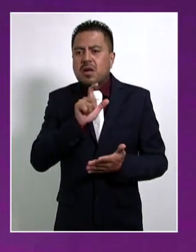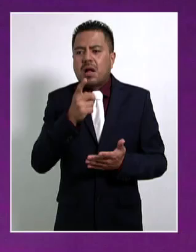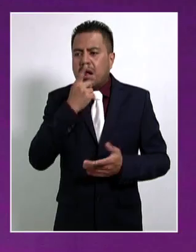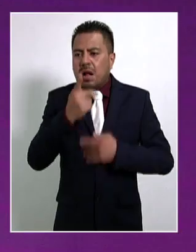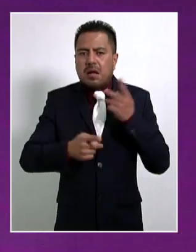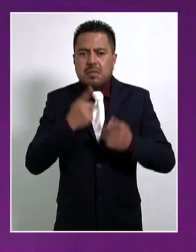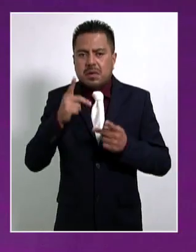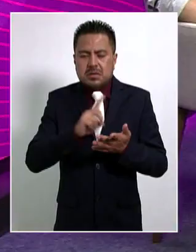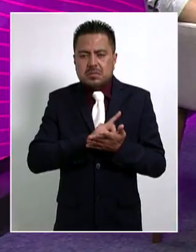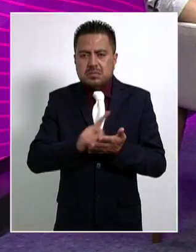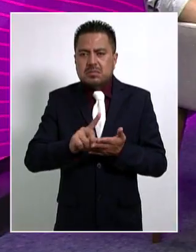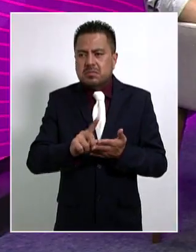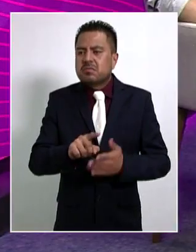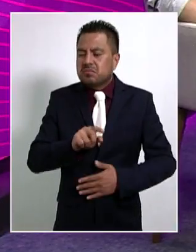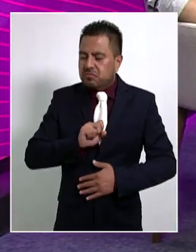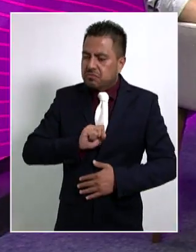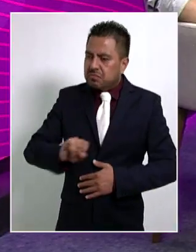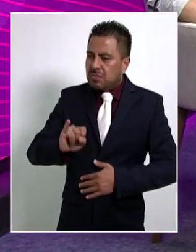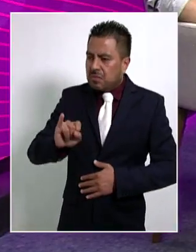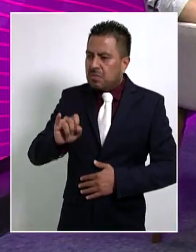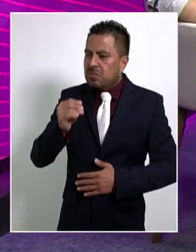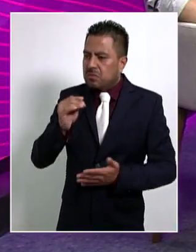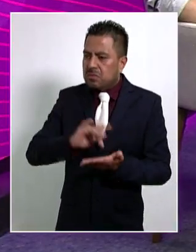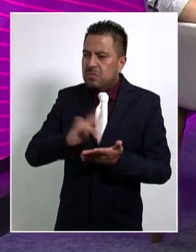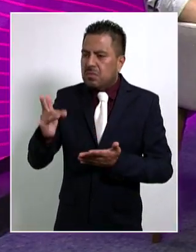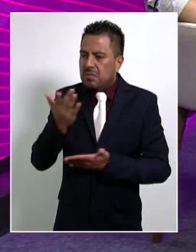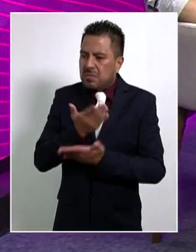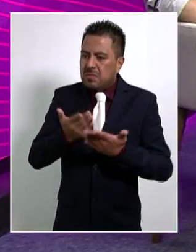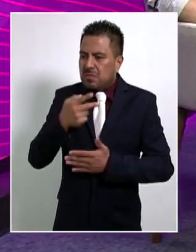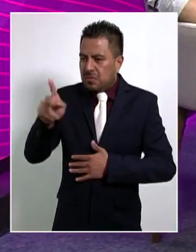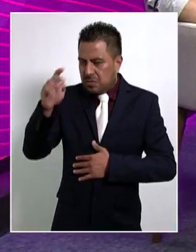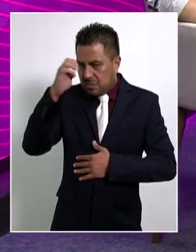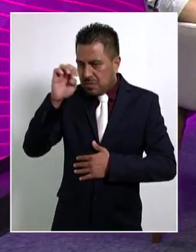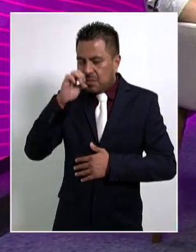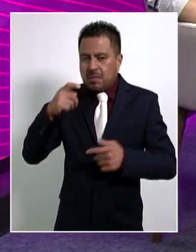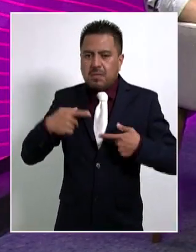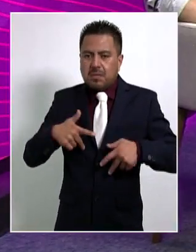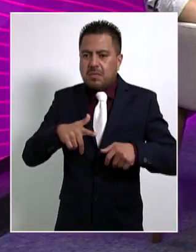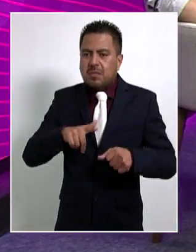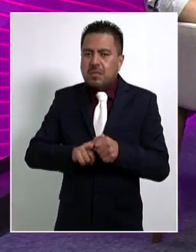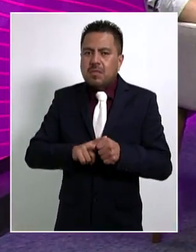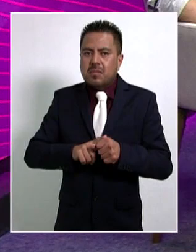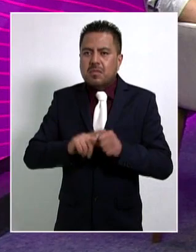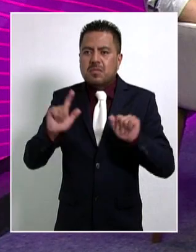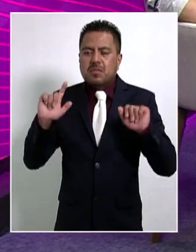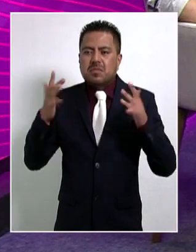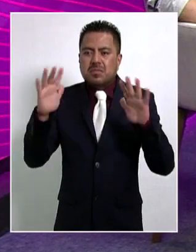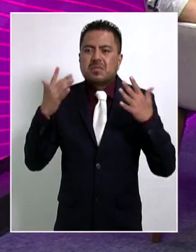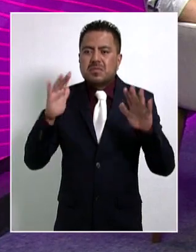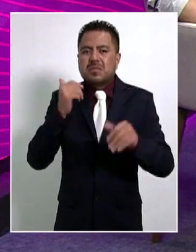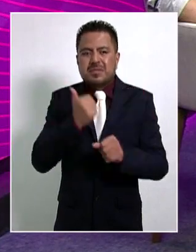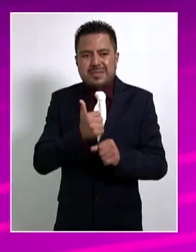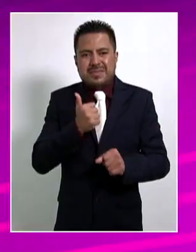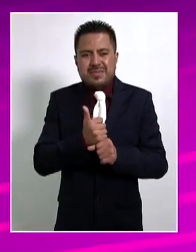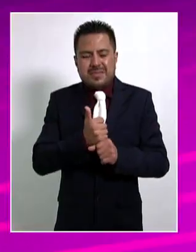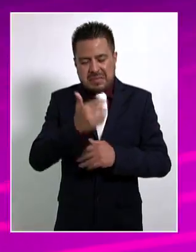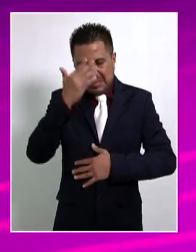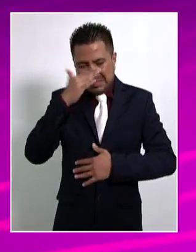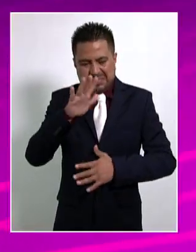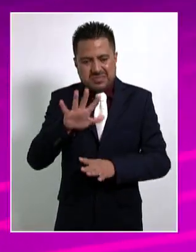derechos, ¿no? Totalmente, sí. Totalmente. Y muchas gracias por compartir tu experiencia personal. Una porra a las abuelas